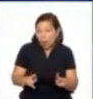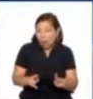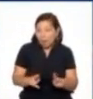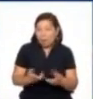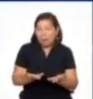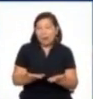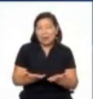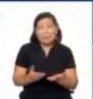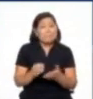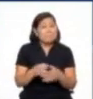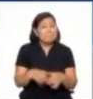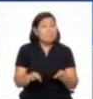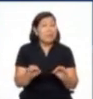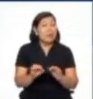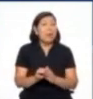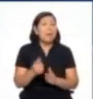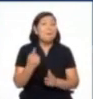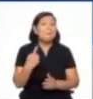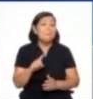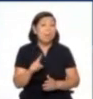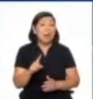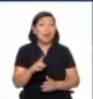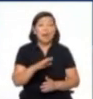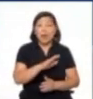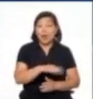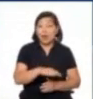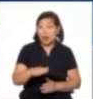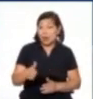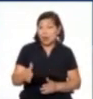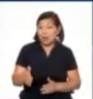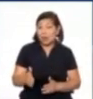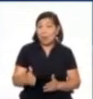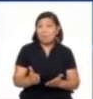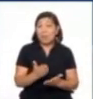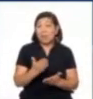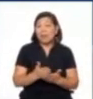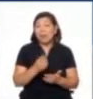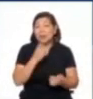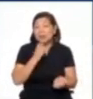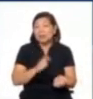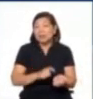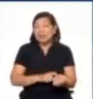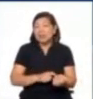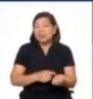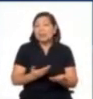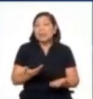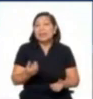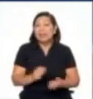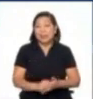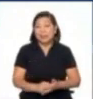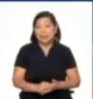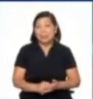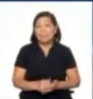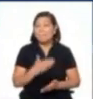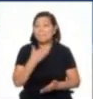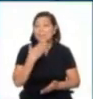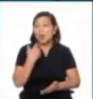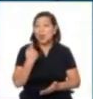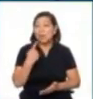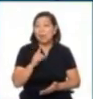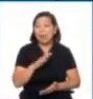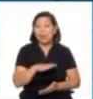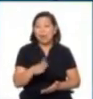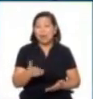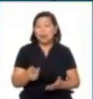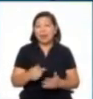alimentos que son fundamentales, por ejemplo, para los niños que tienen problemas de nutrición. ¿Qué opciones podrían ser las más idóneas, sobre todo